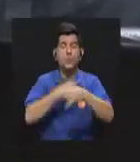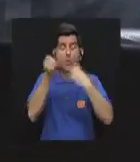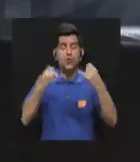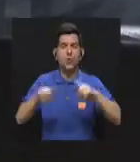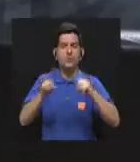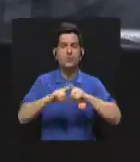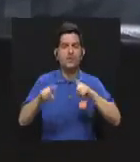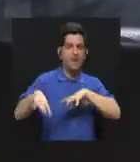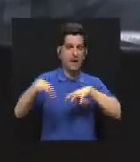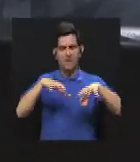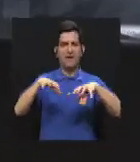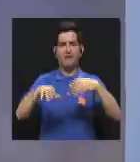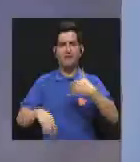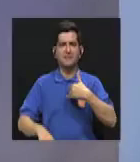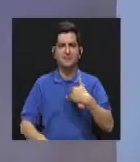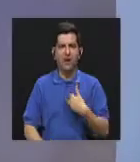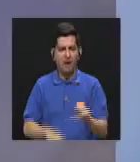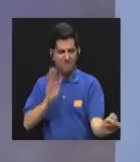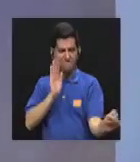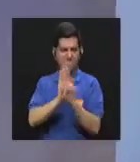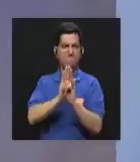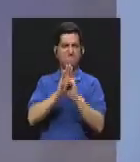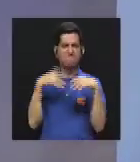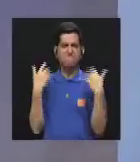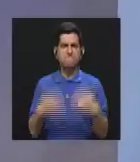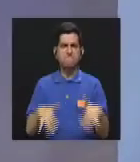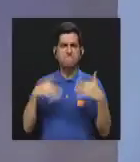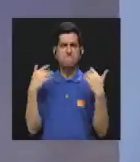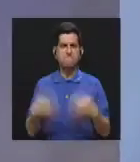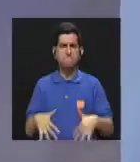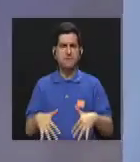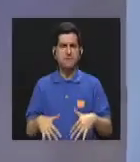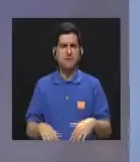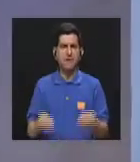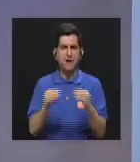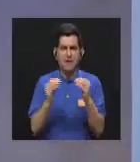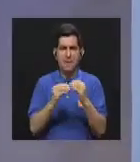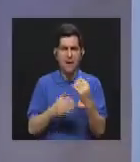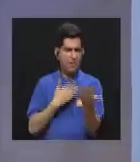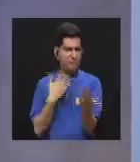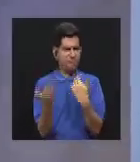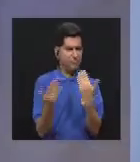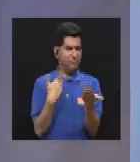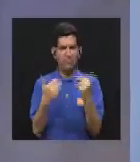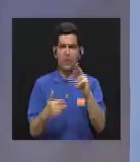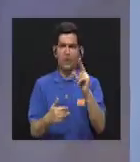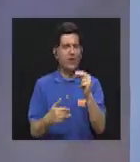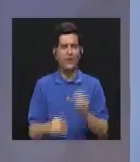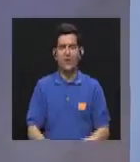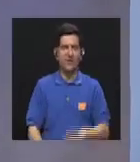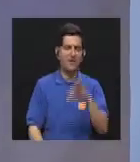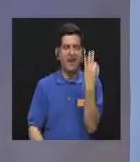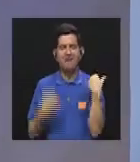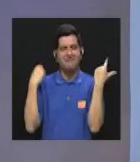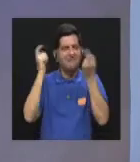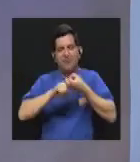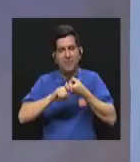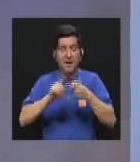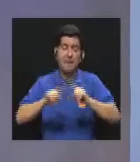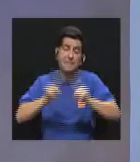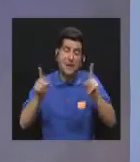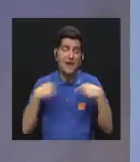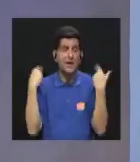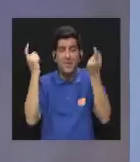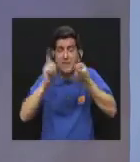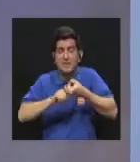otras reacciones que, ¿verdad?, se identifican muchísimo más. Vemos que hay una mayor empatía que en la versión en español. Pero la versión en español no